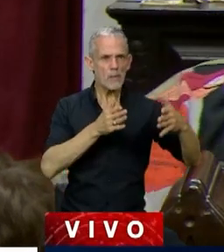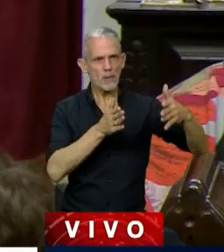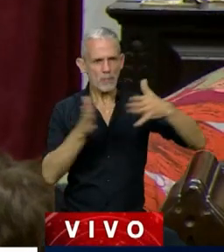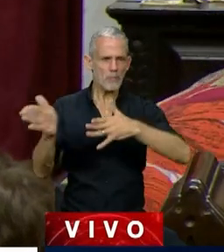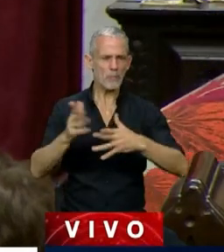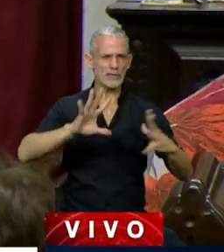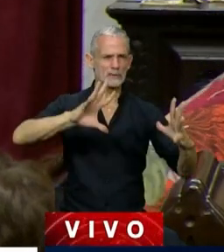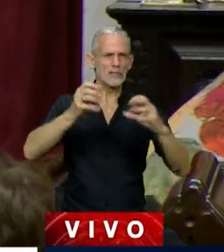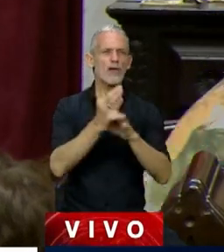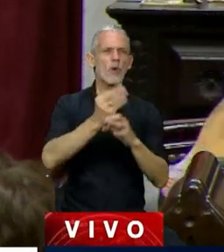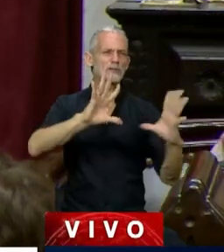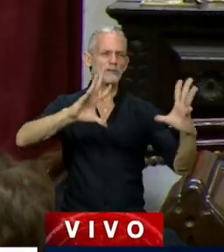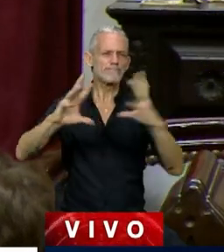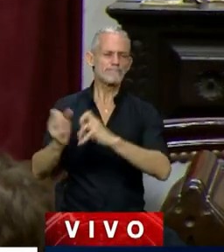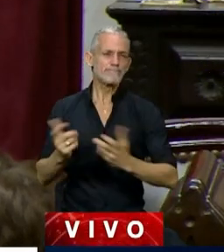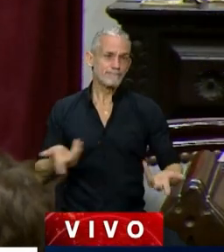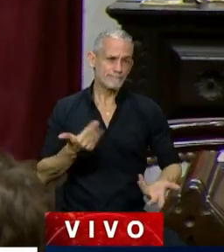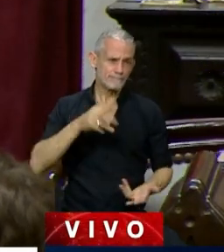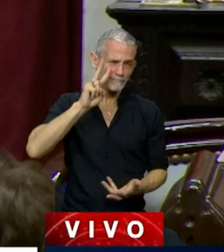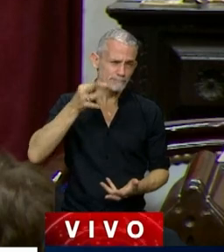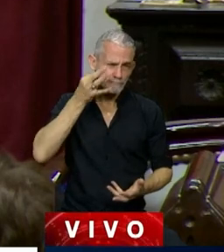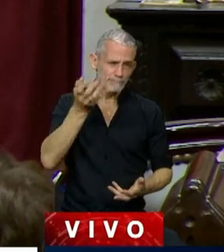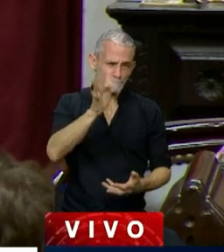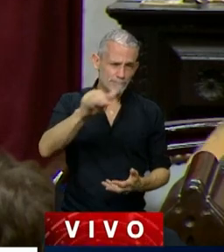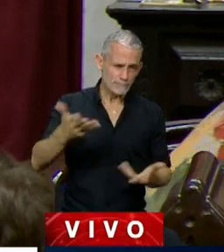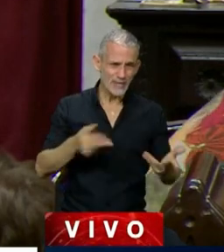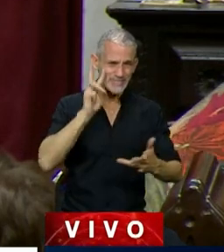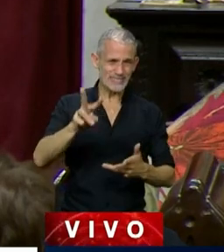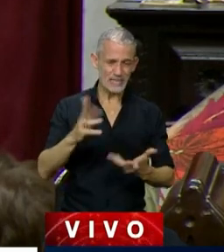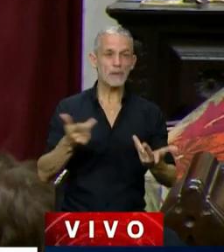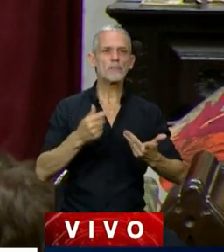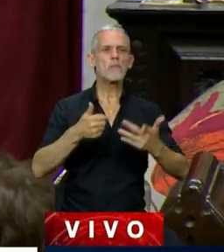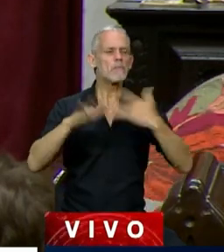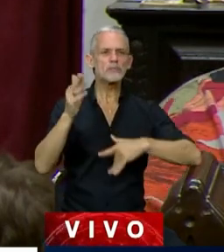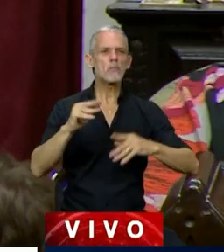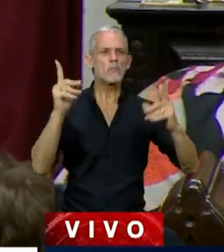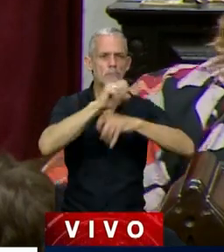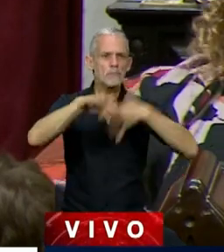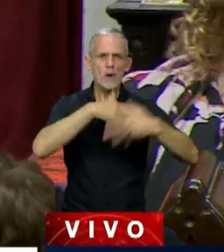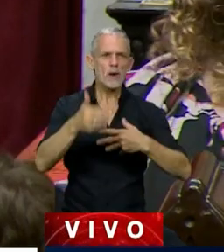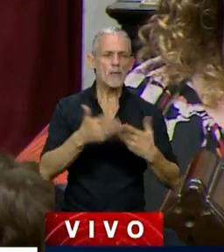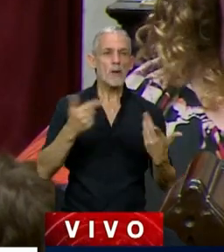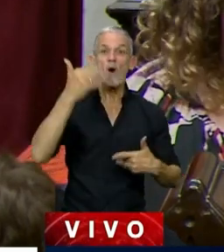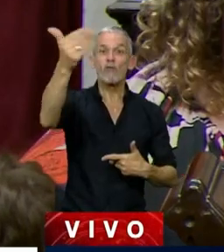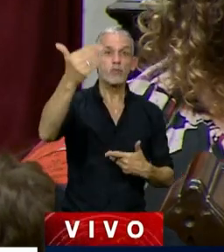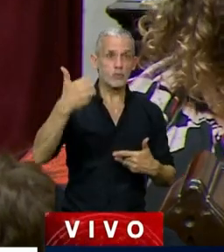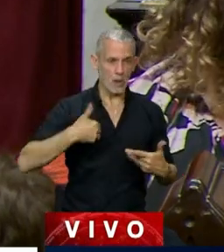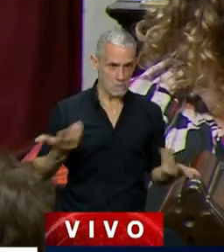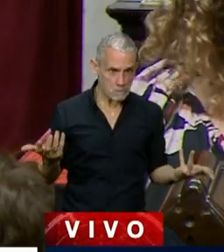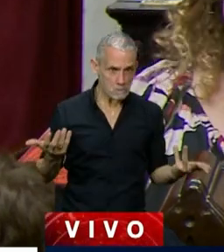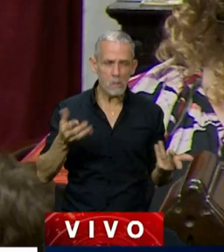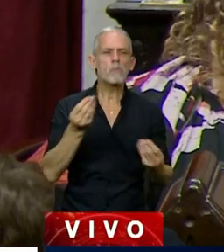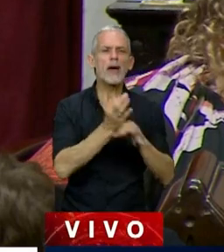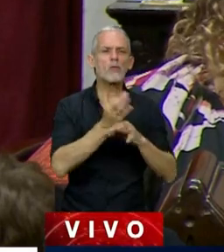esta catástrofe educativa que estamos viviendo hoy en día y que nos lleva a la mayor crisis de expectativa de futuro